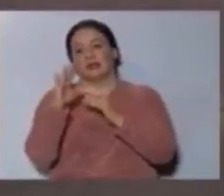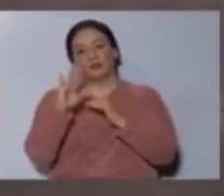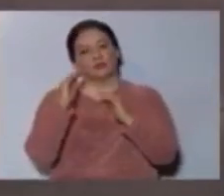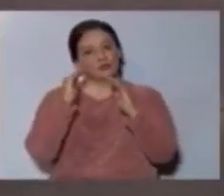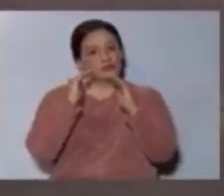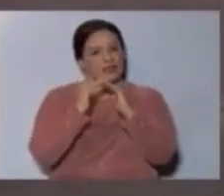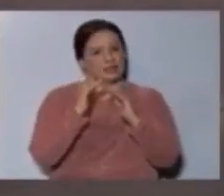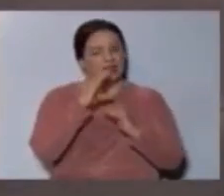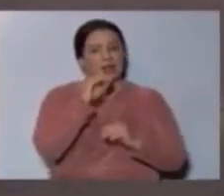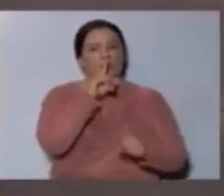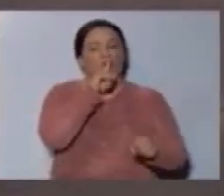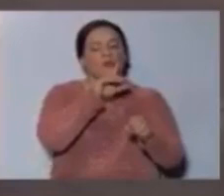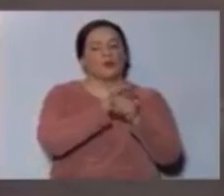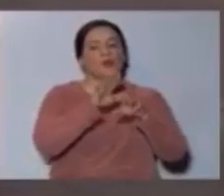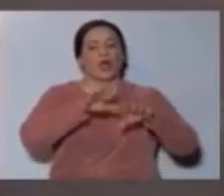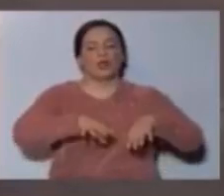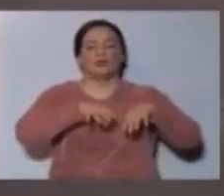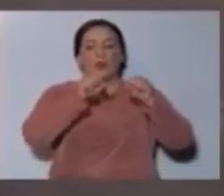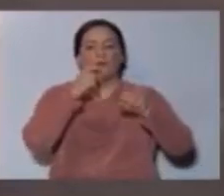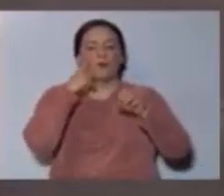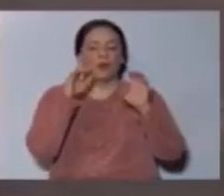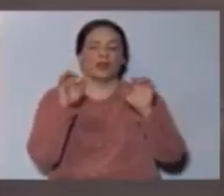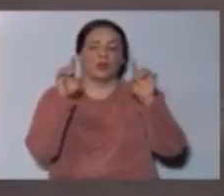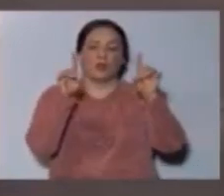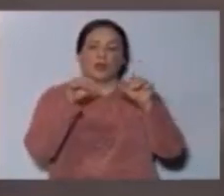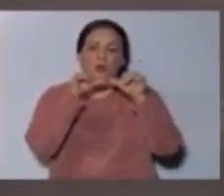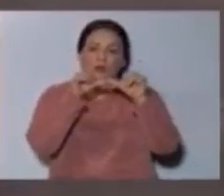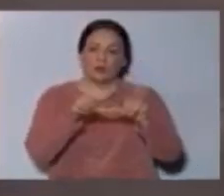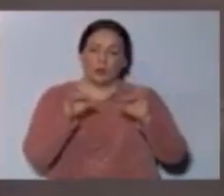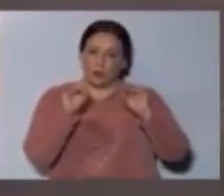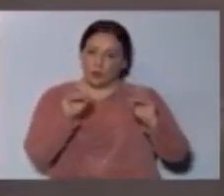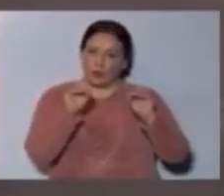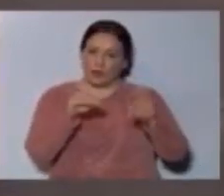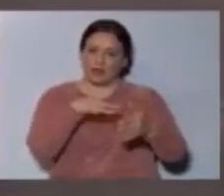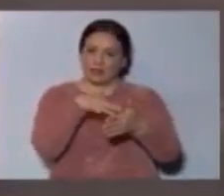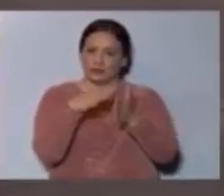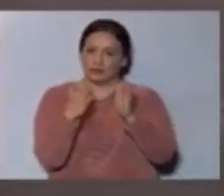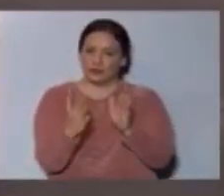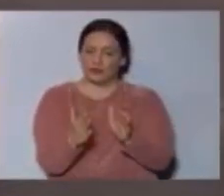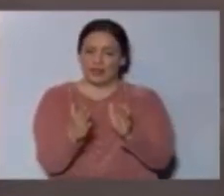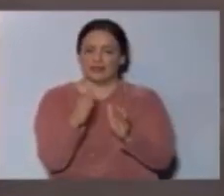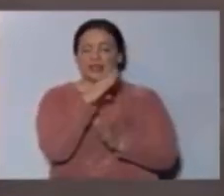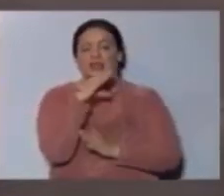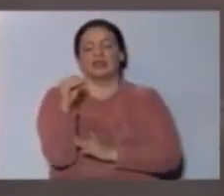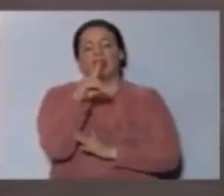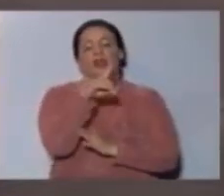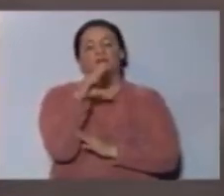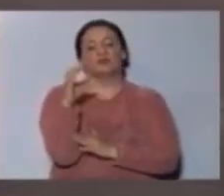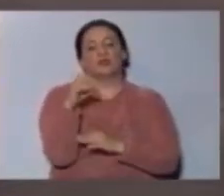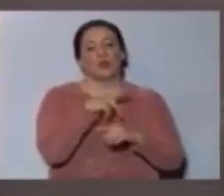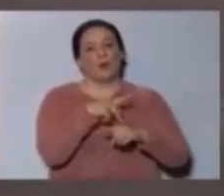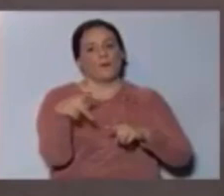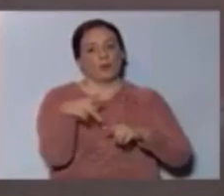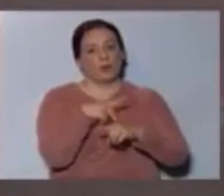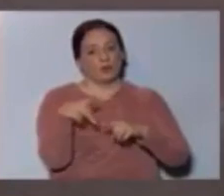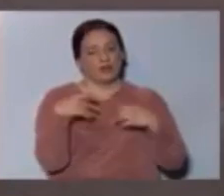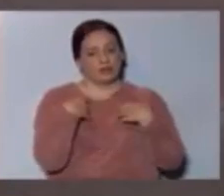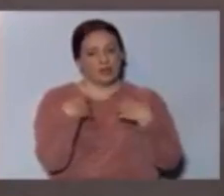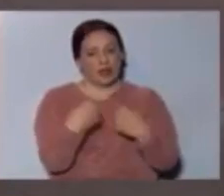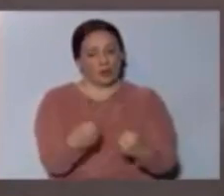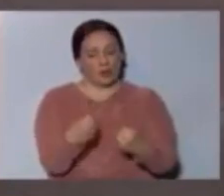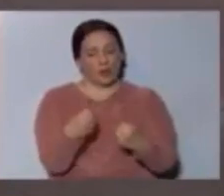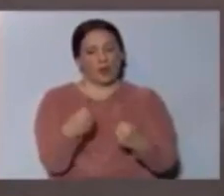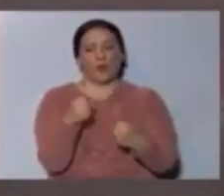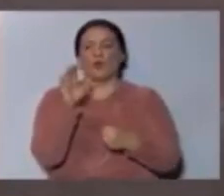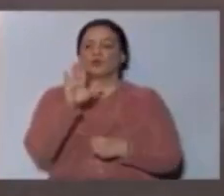al compromiso asumido por los educadores para continuar la formación de sus estudiantes y a los cientos de profesionales en salud